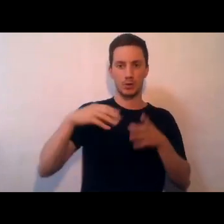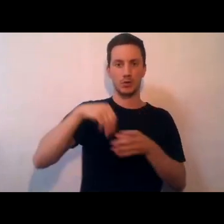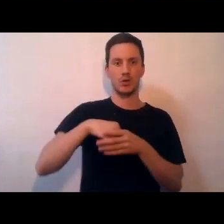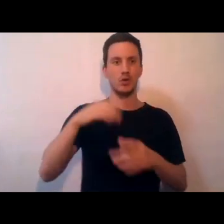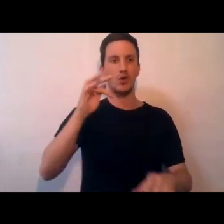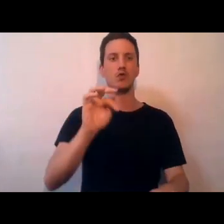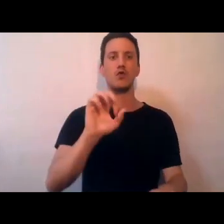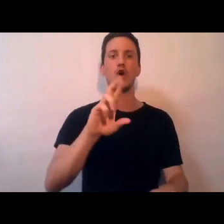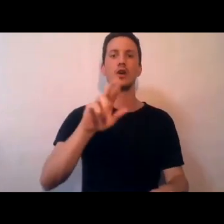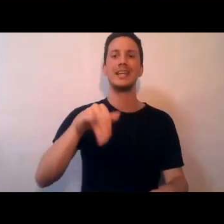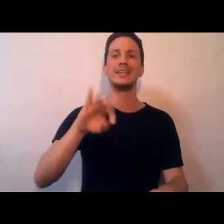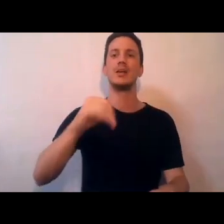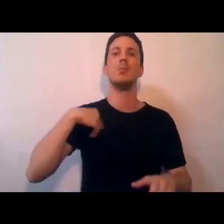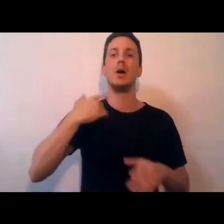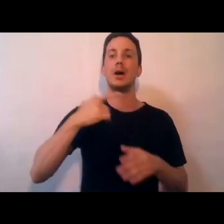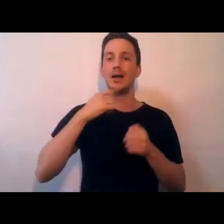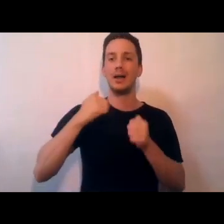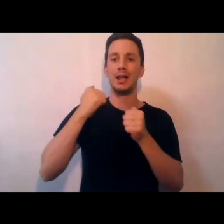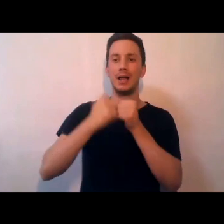en el suelo, en las chanclas,